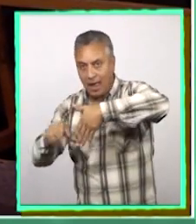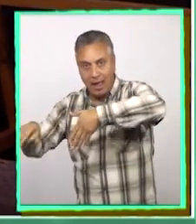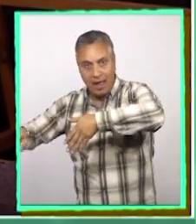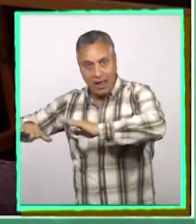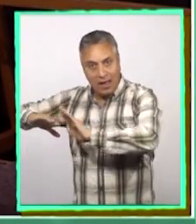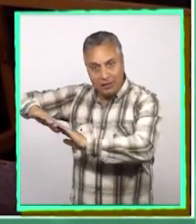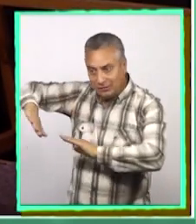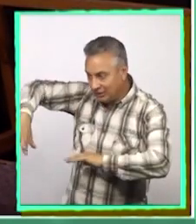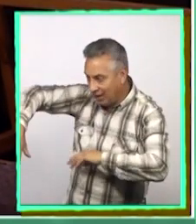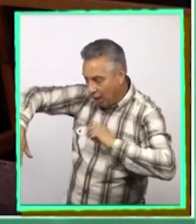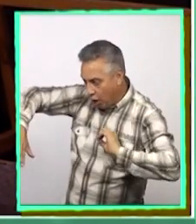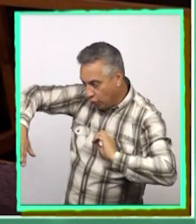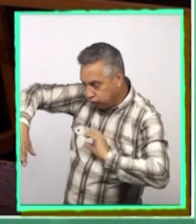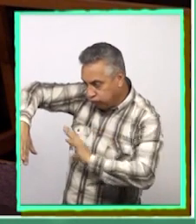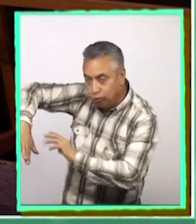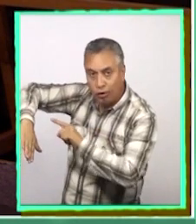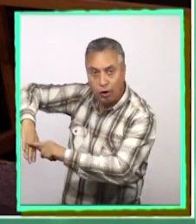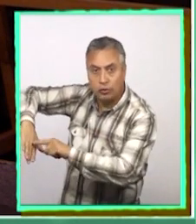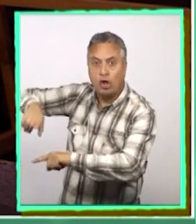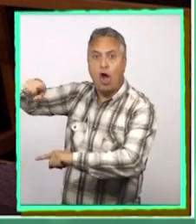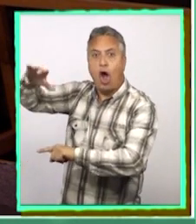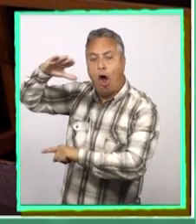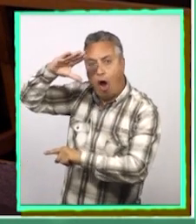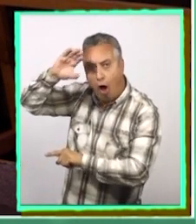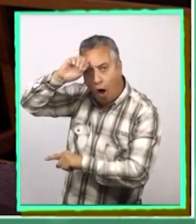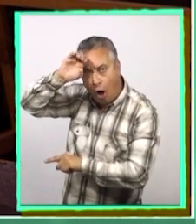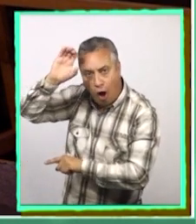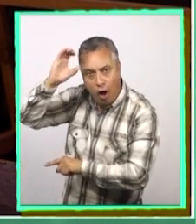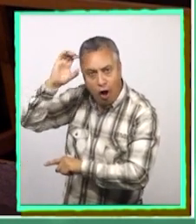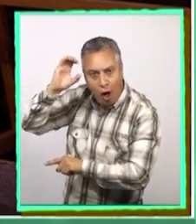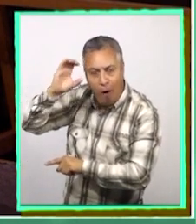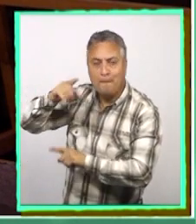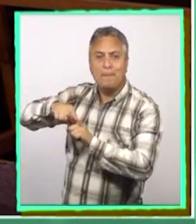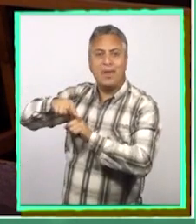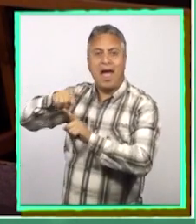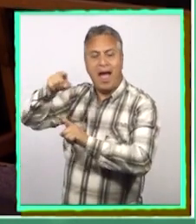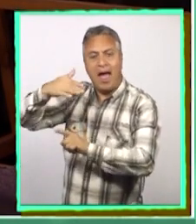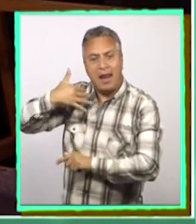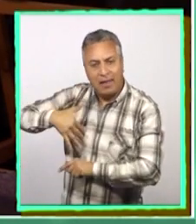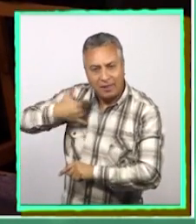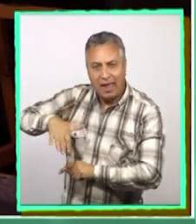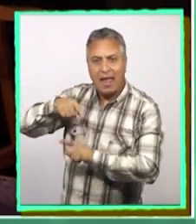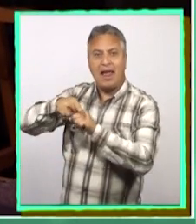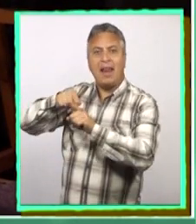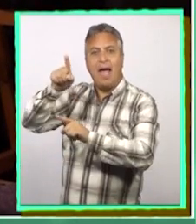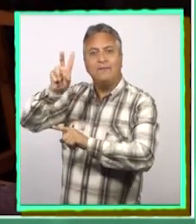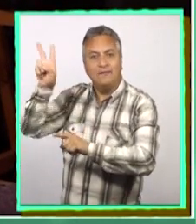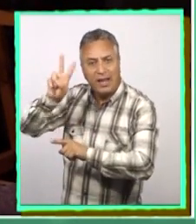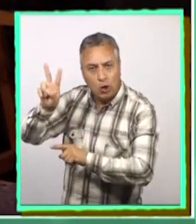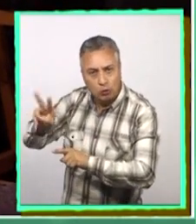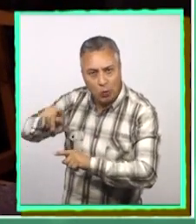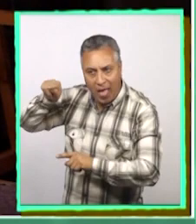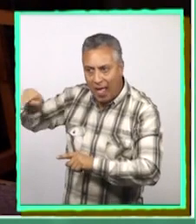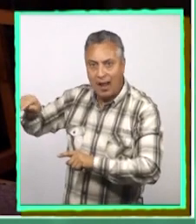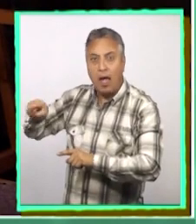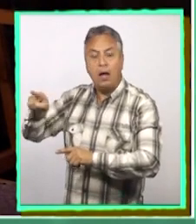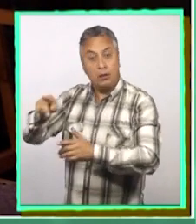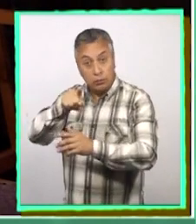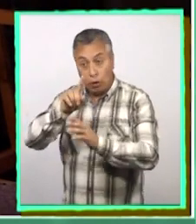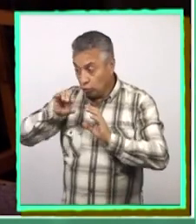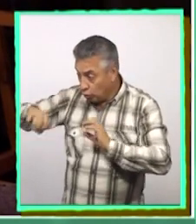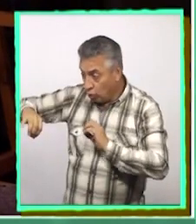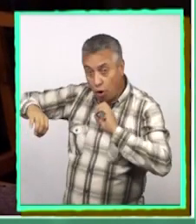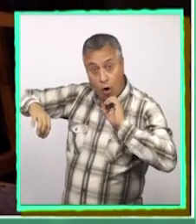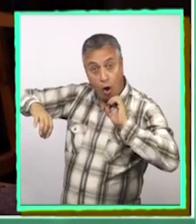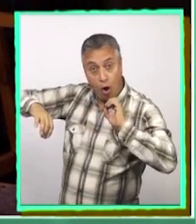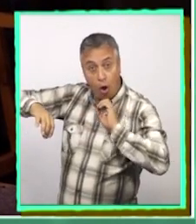y también a otros países como Colombia, Argentina, Venezuela, a todo el continente americano. Si le llega luz,